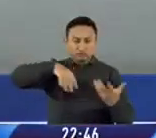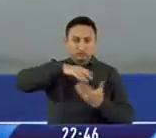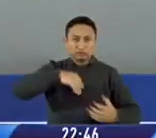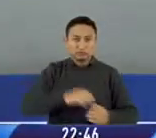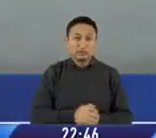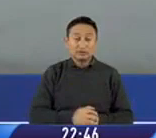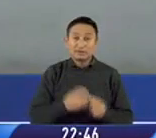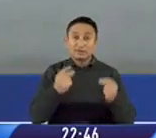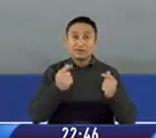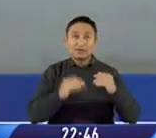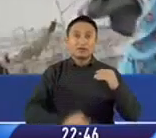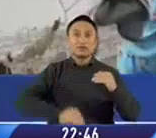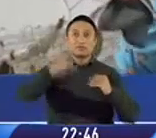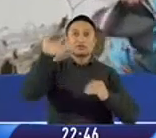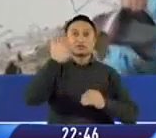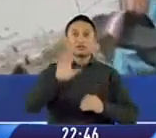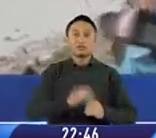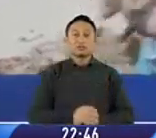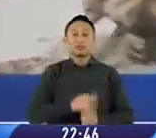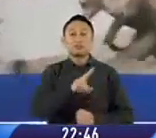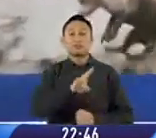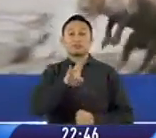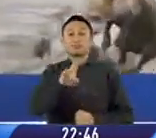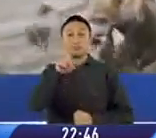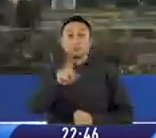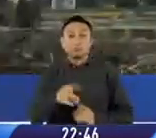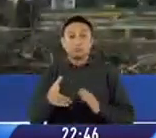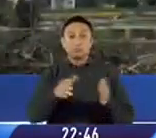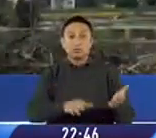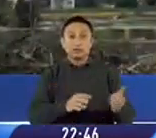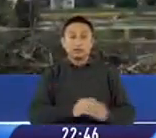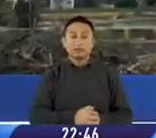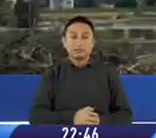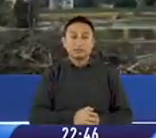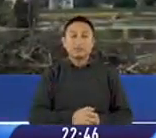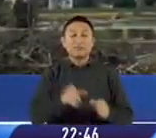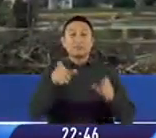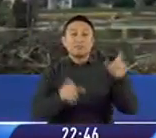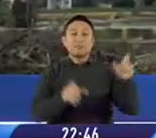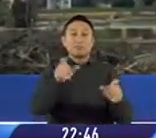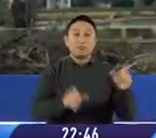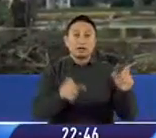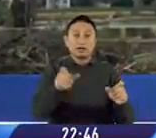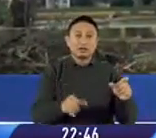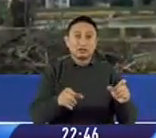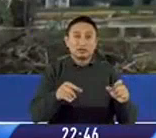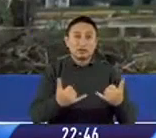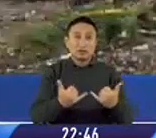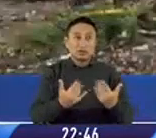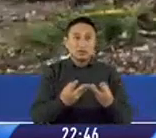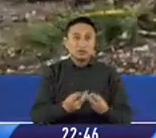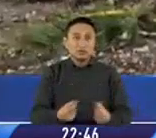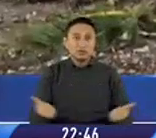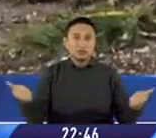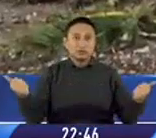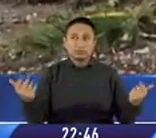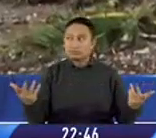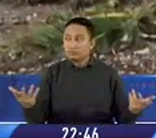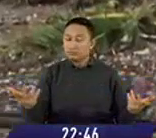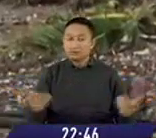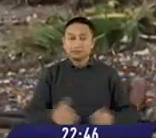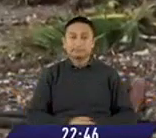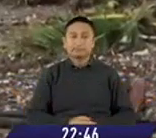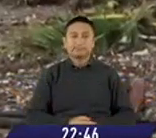categoría 5, mató a al menos 27 personas, mientras que decenas de ciudadanos continúan desaparecidos,